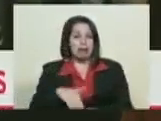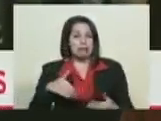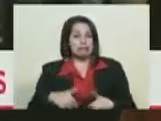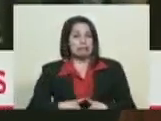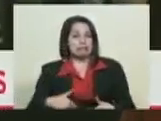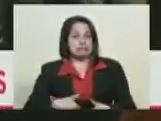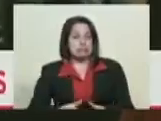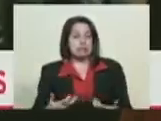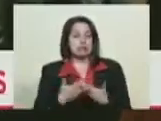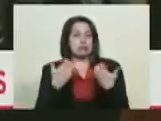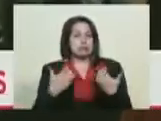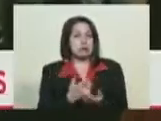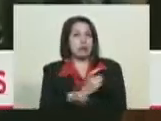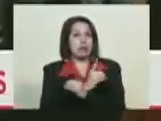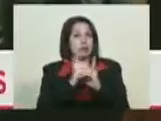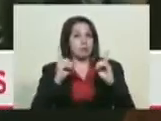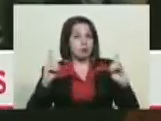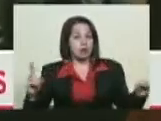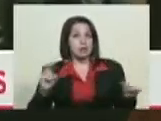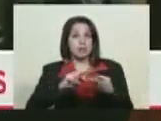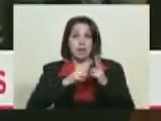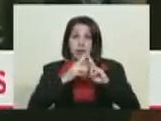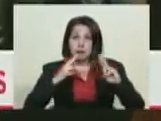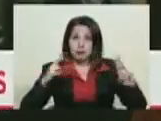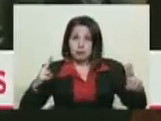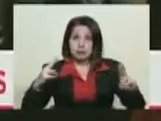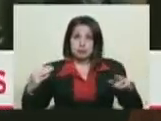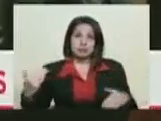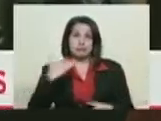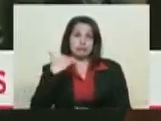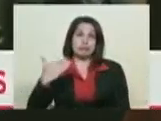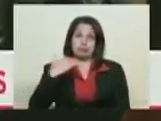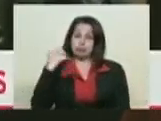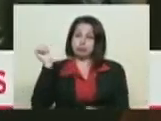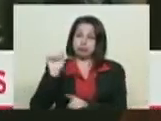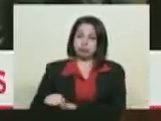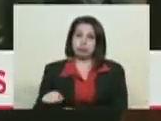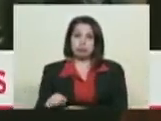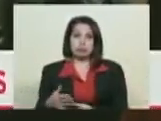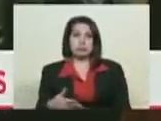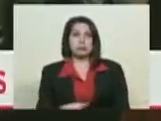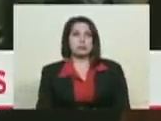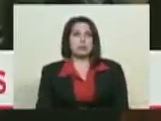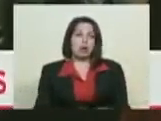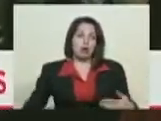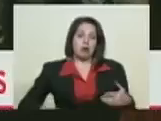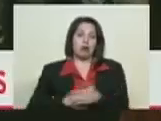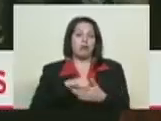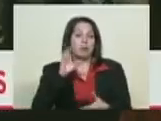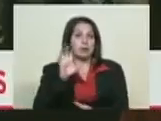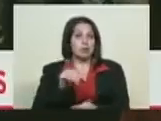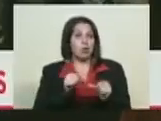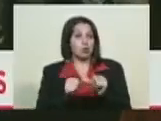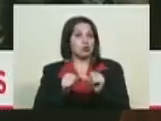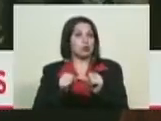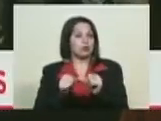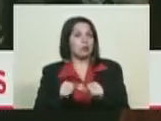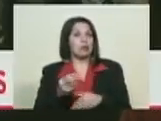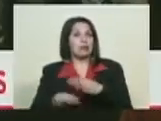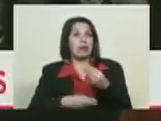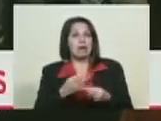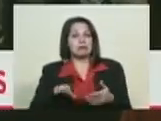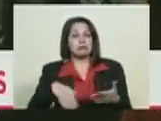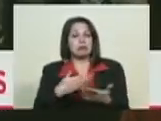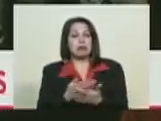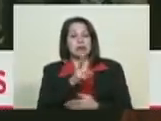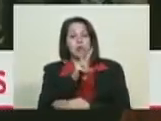la democracia, por la paz, contra el fraude, contra el golpe de Estado continuado que ha habido desde el año